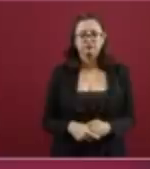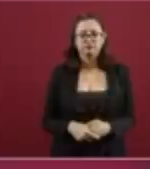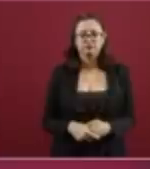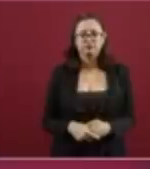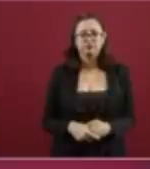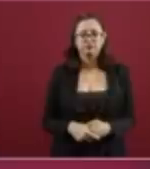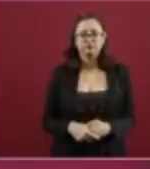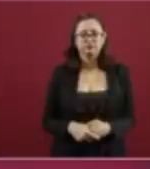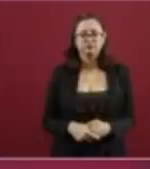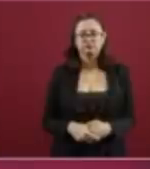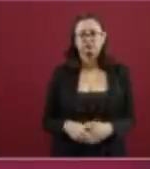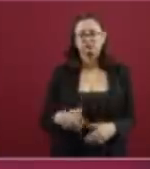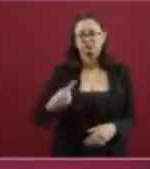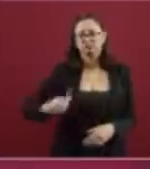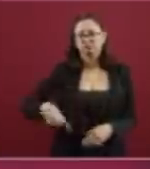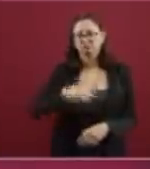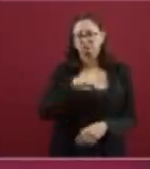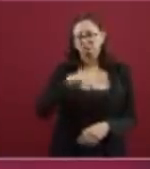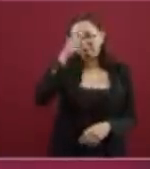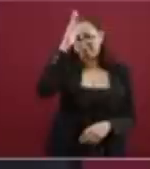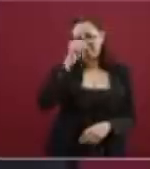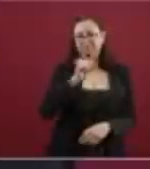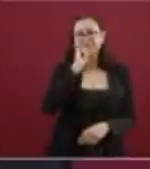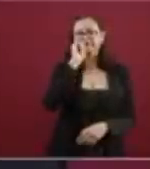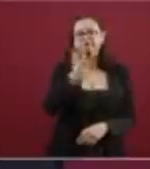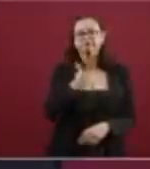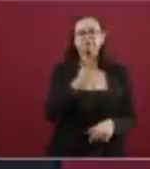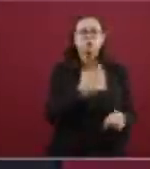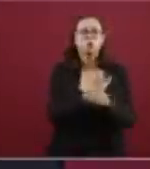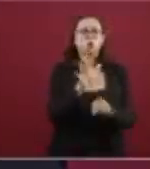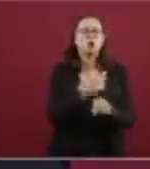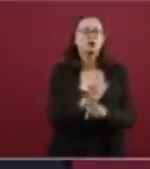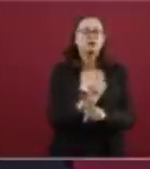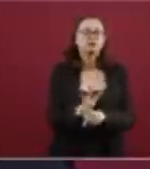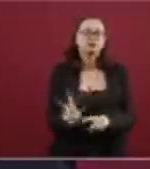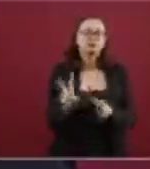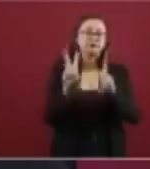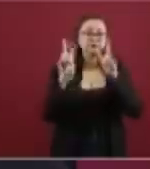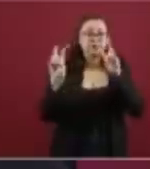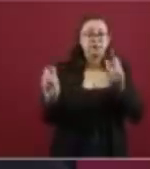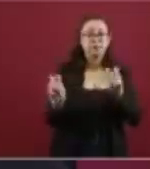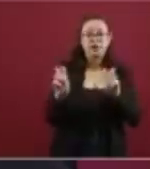estar de acuerdo, el manejo de la nómina,